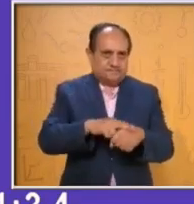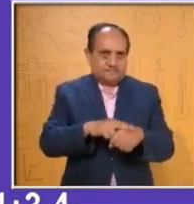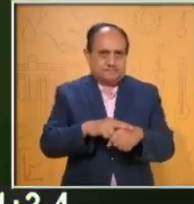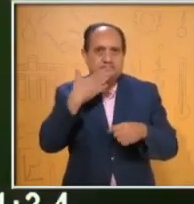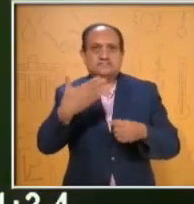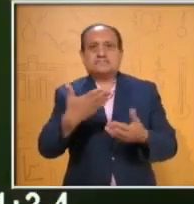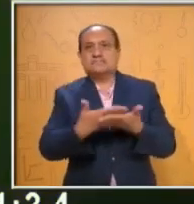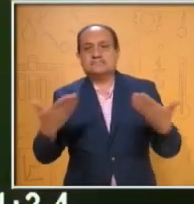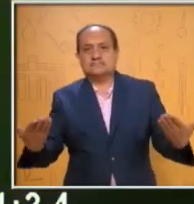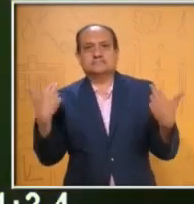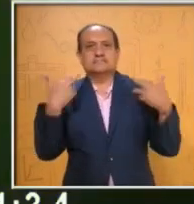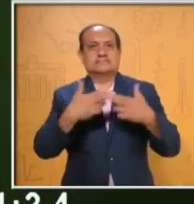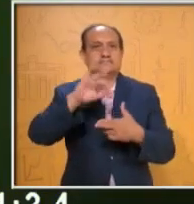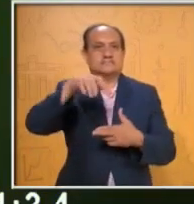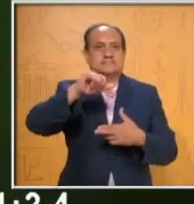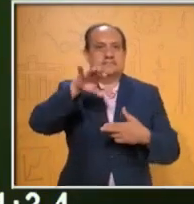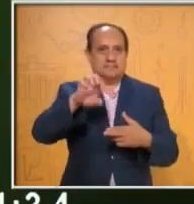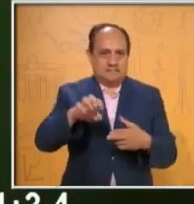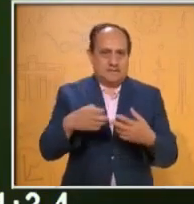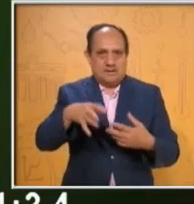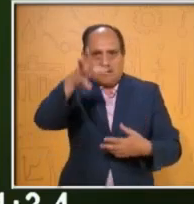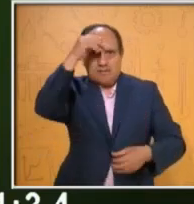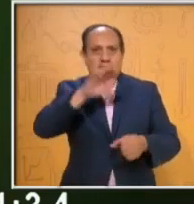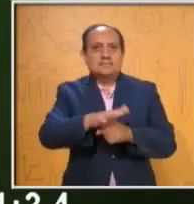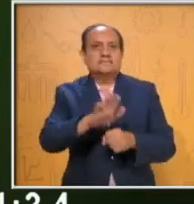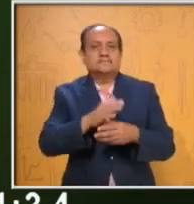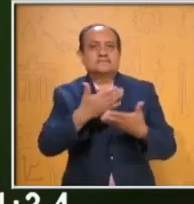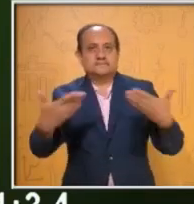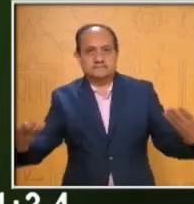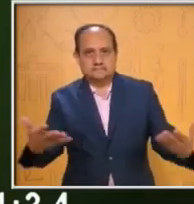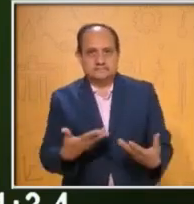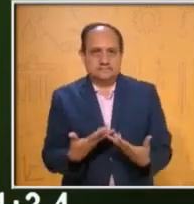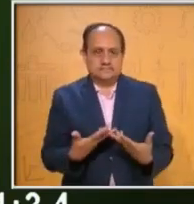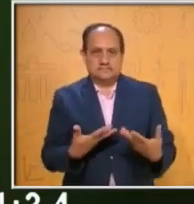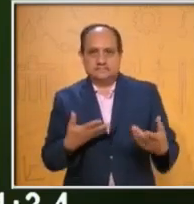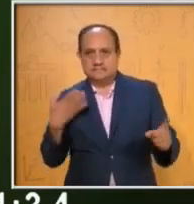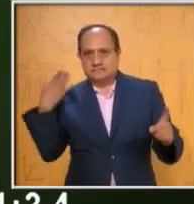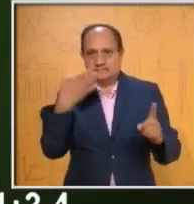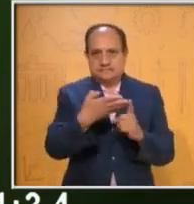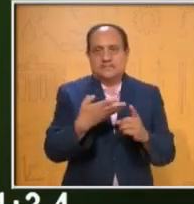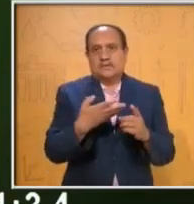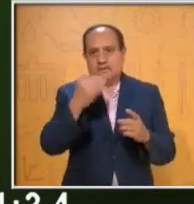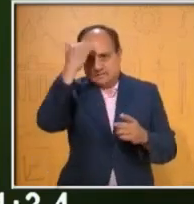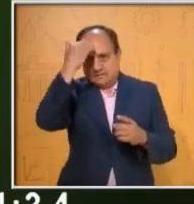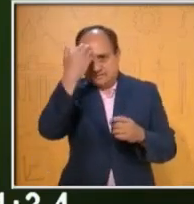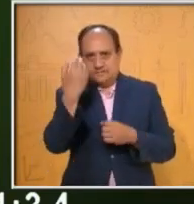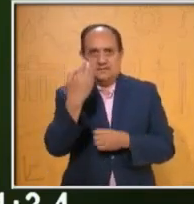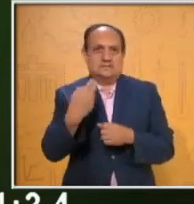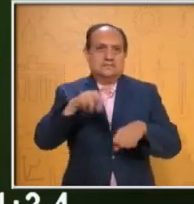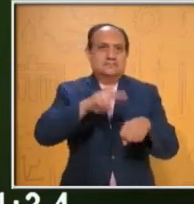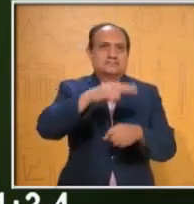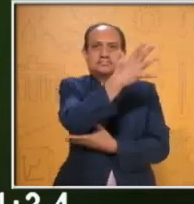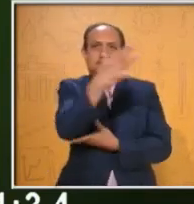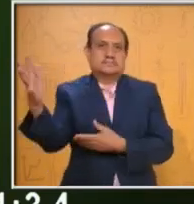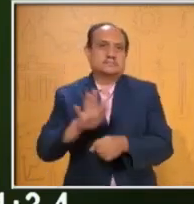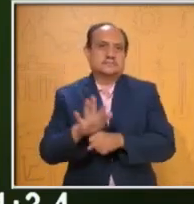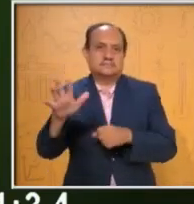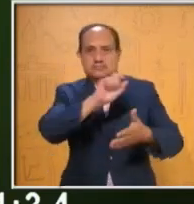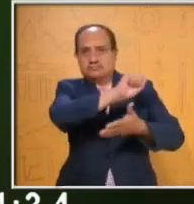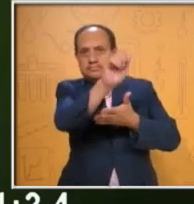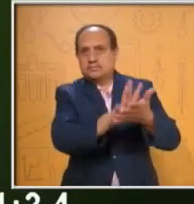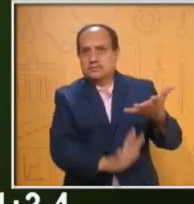bien. Maestro Jaime, ¿qué vamos a aprender el día de hoy? ¿Qué vamos a aprender en la asignatura de Ciencias Naturales? Vamos a